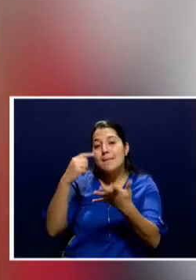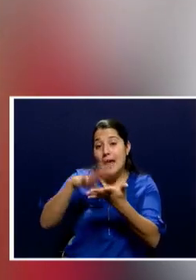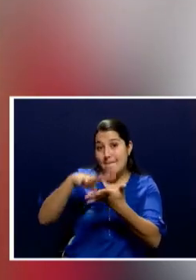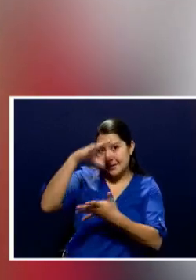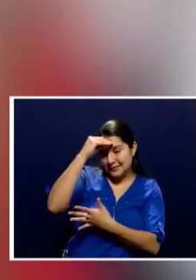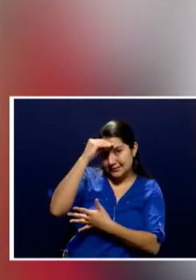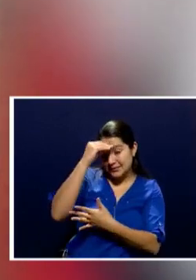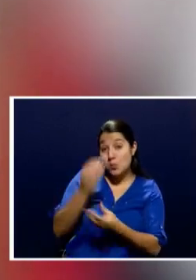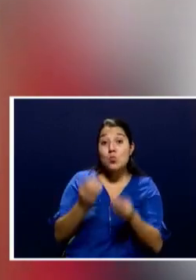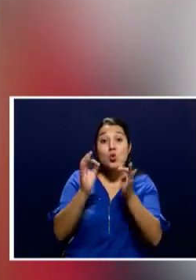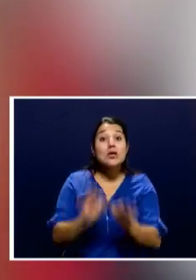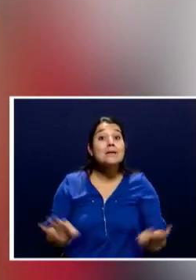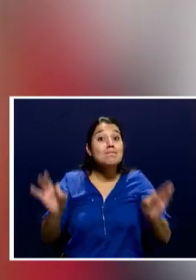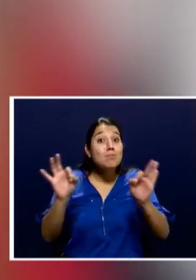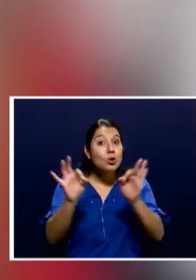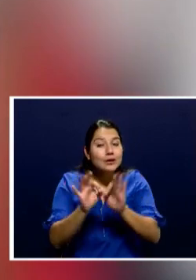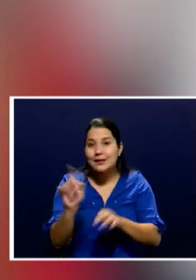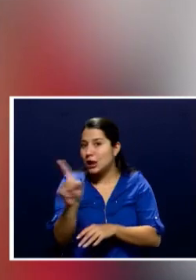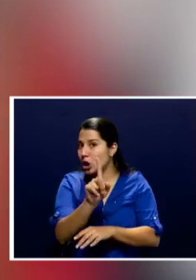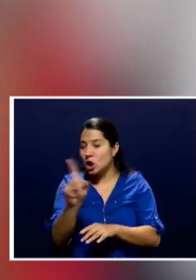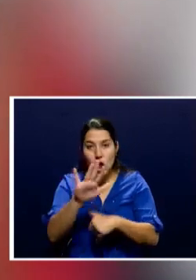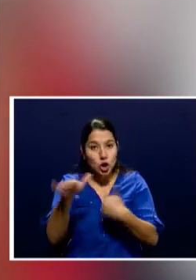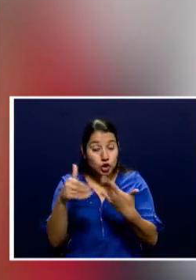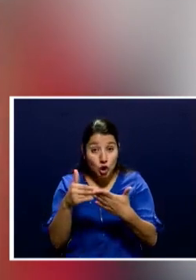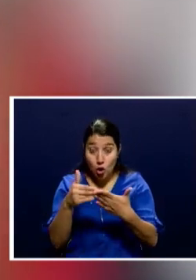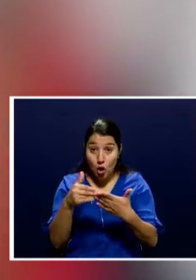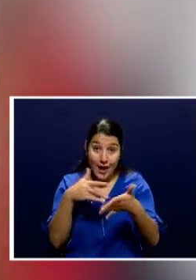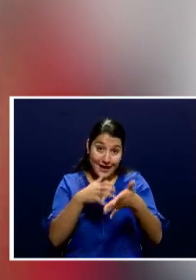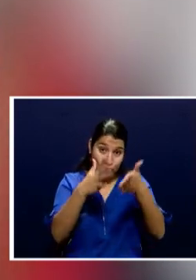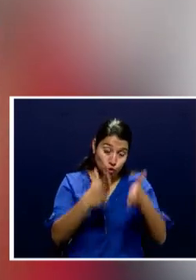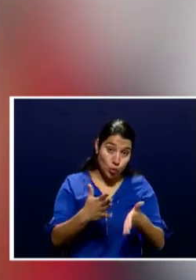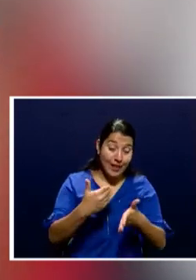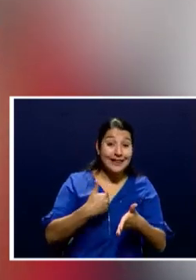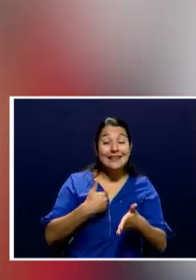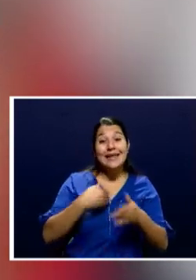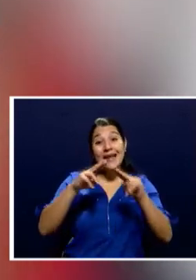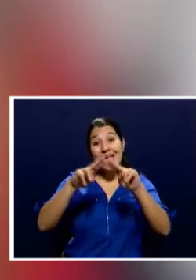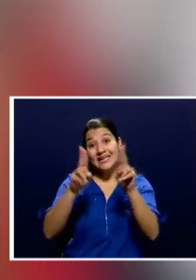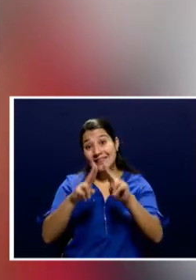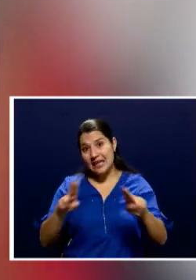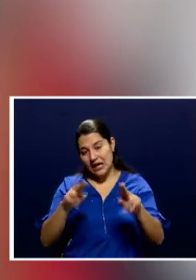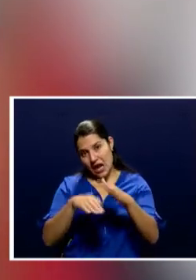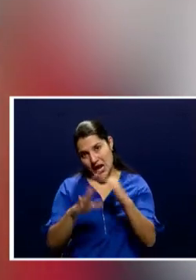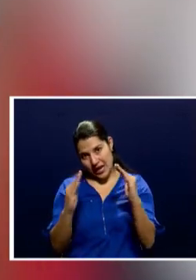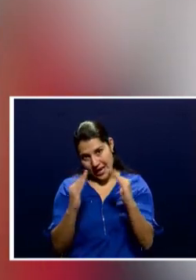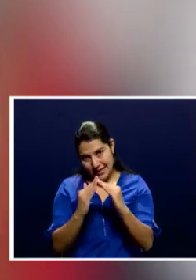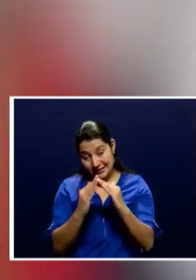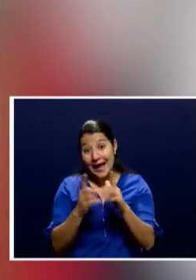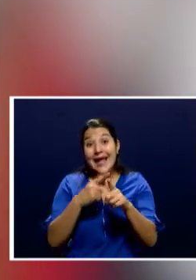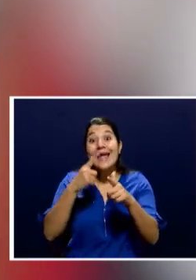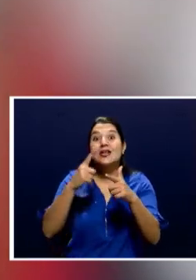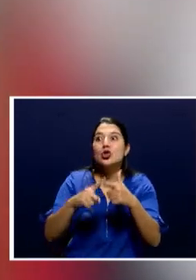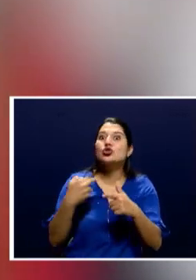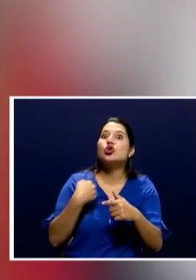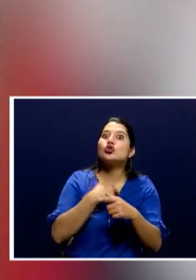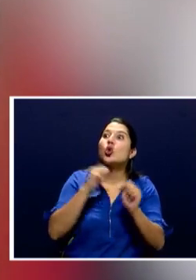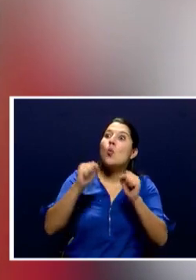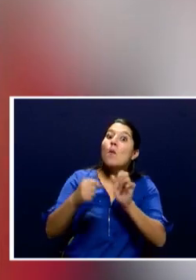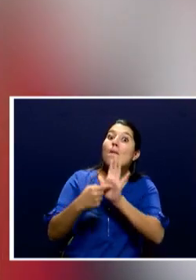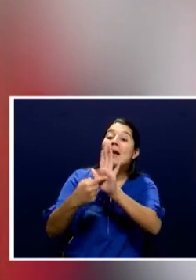importante que no todos los estudiantes tienen internet en su casa. Por esa razón, la televisión gratuita y pública se convierte en